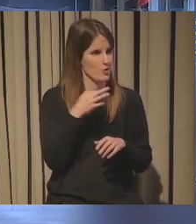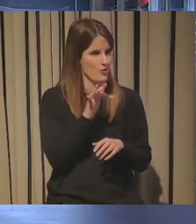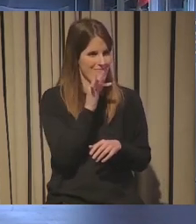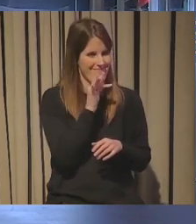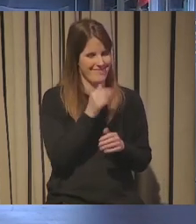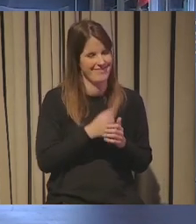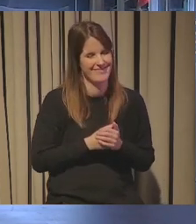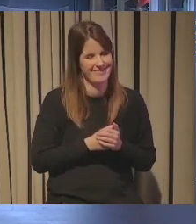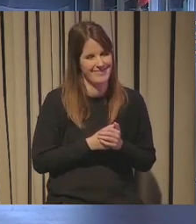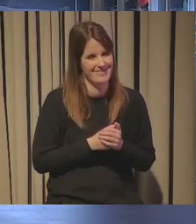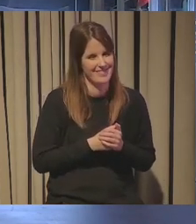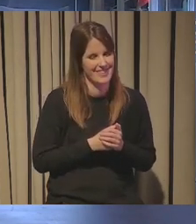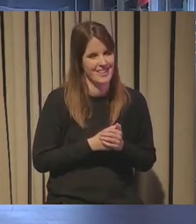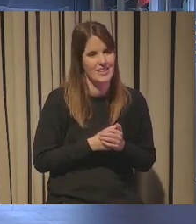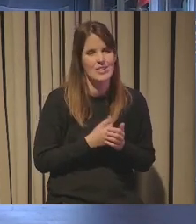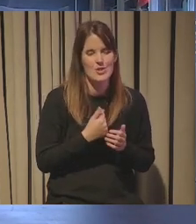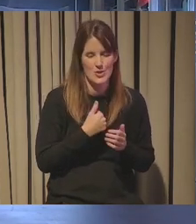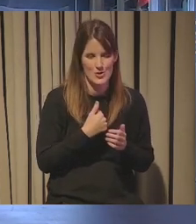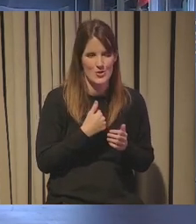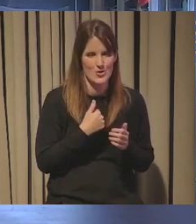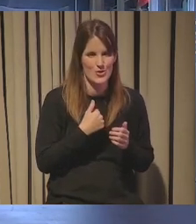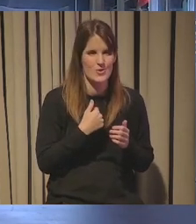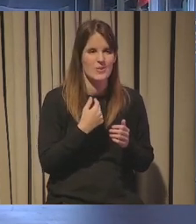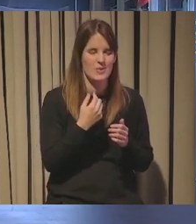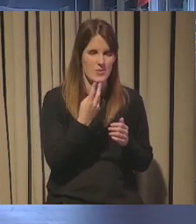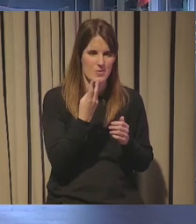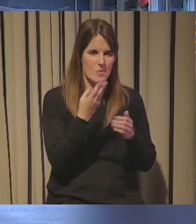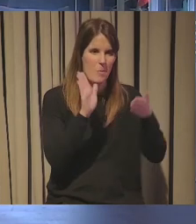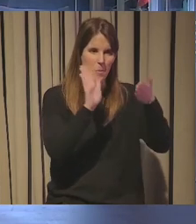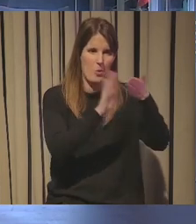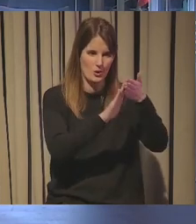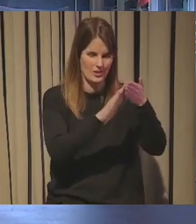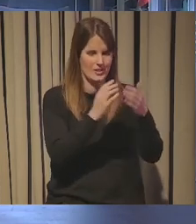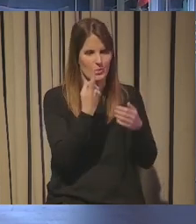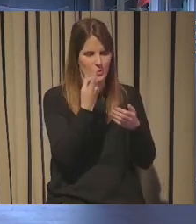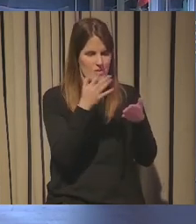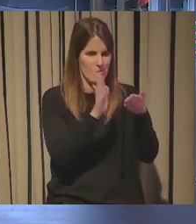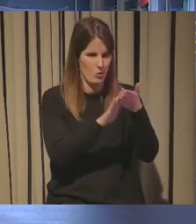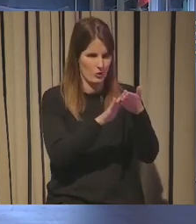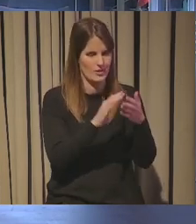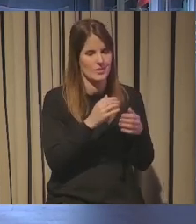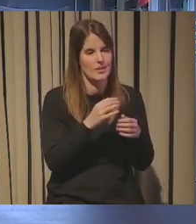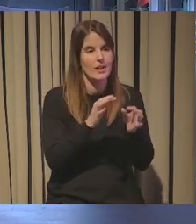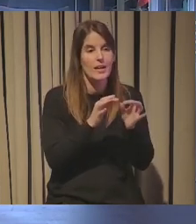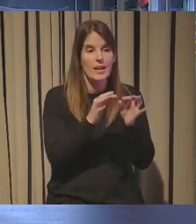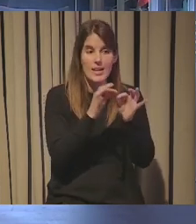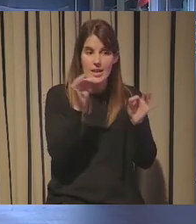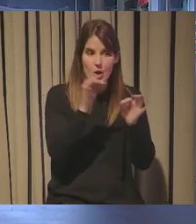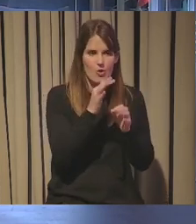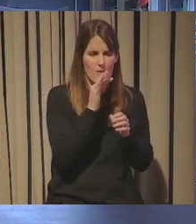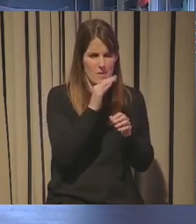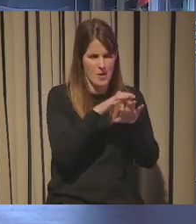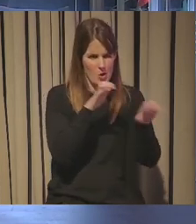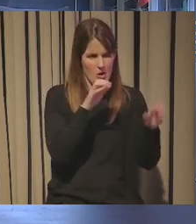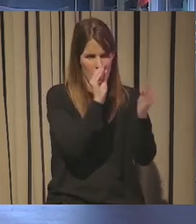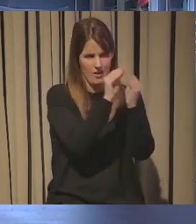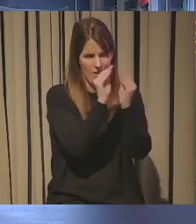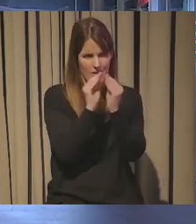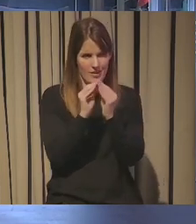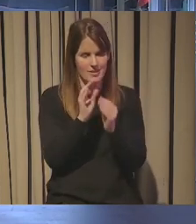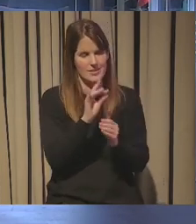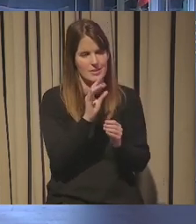no hombre yo sí que voy a poner yo sí que voy a poner un post-it no sé que las he leído antes no he puesto el hilo estoy muy de acuerdo con muchas de ellas pero